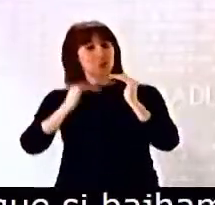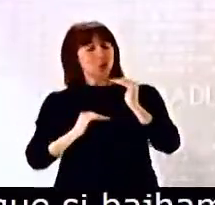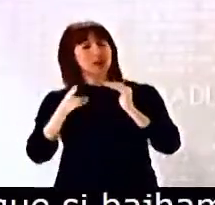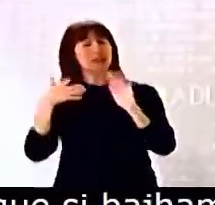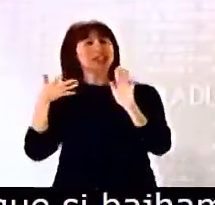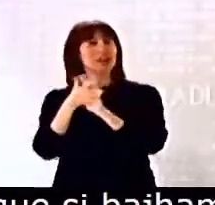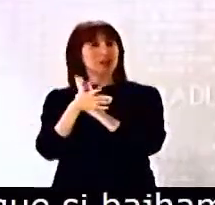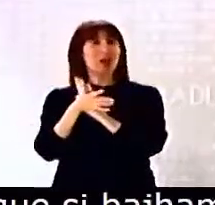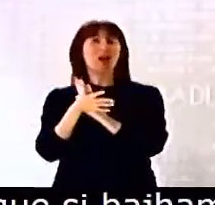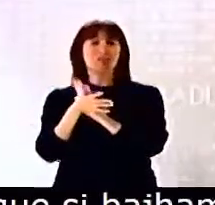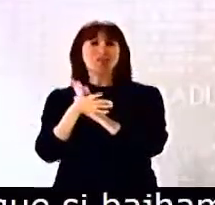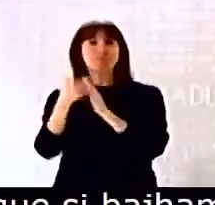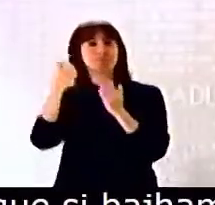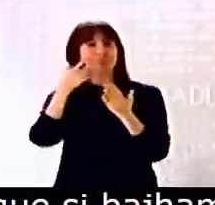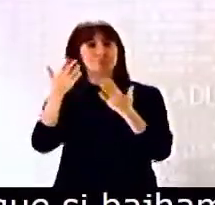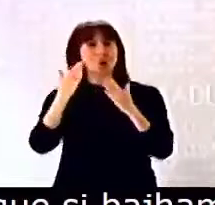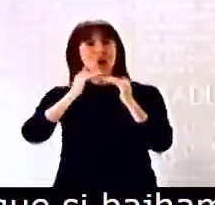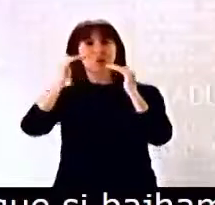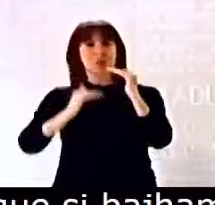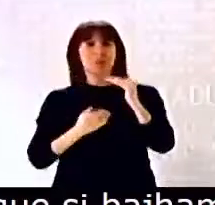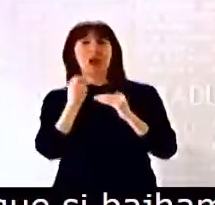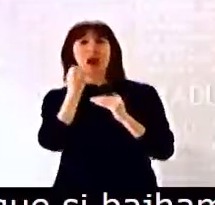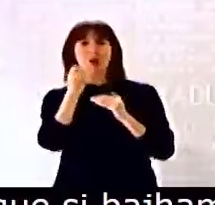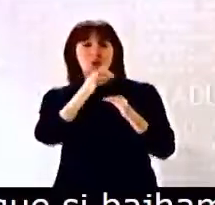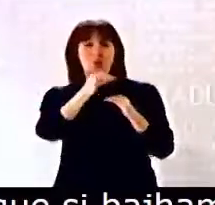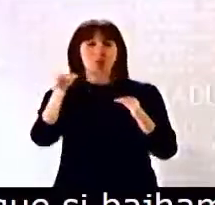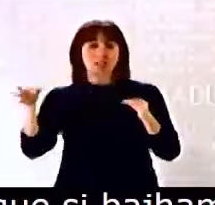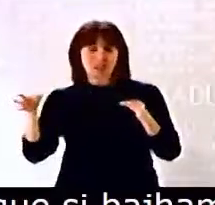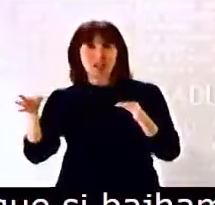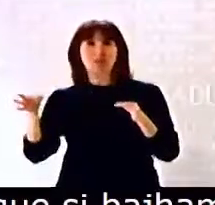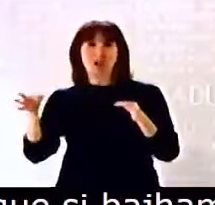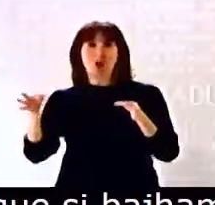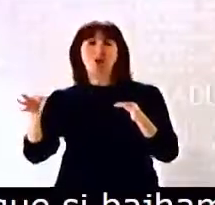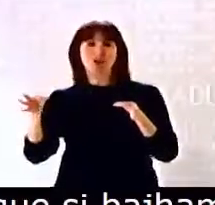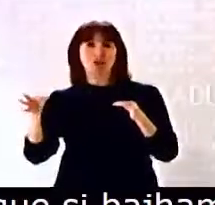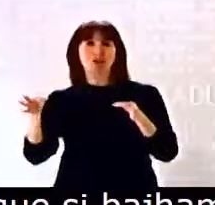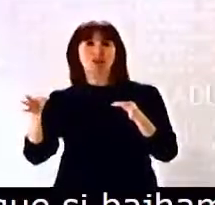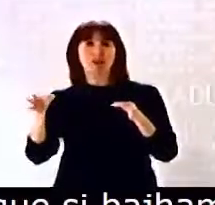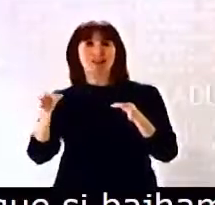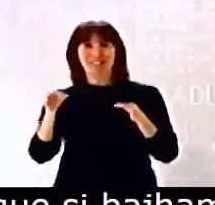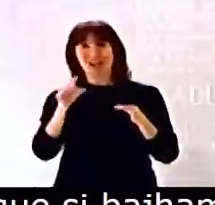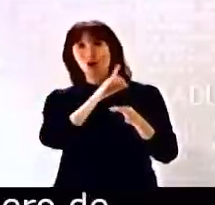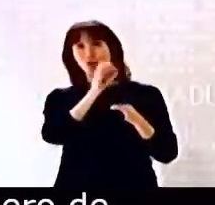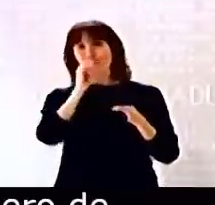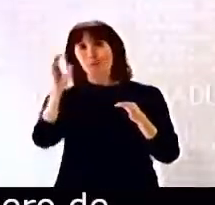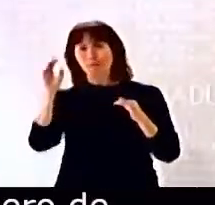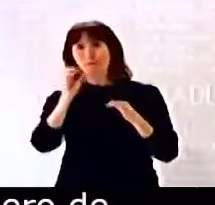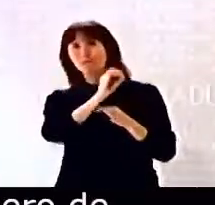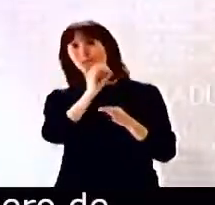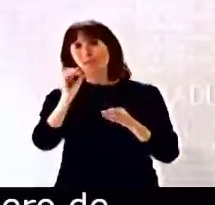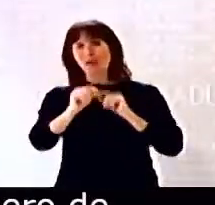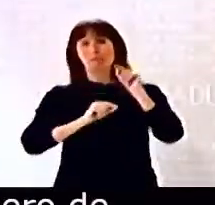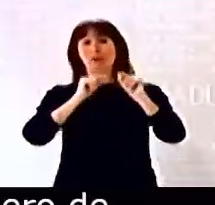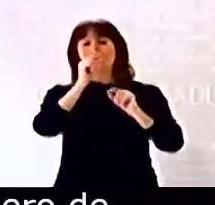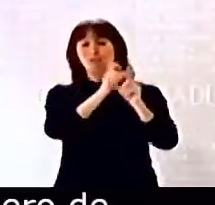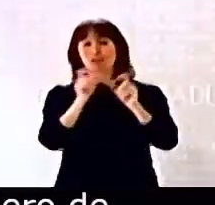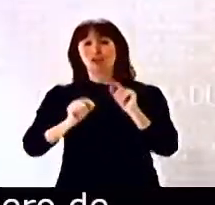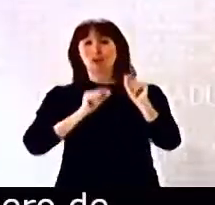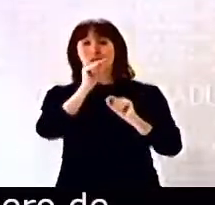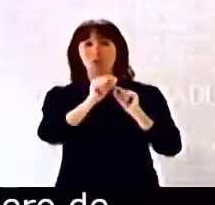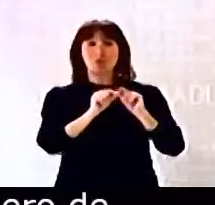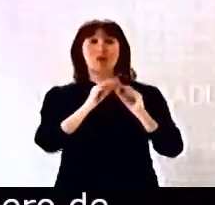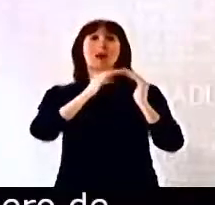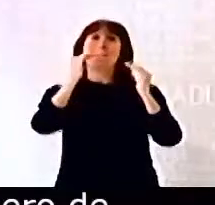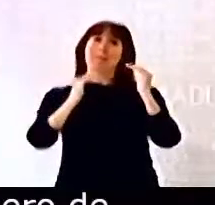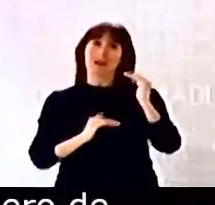disminuirán notablemente el número de municipios que está por encima de los 1.000 casos por cada 100.000 habitantes y, por lo tanto,